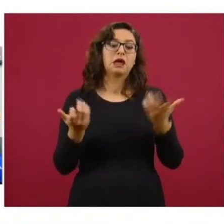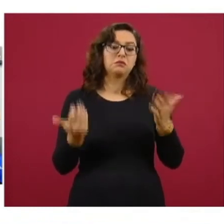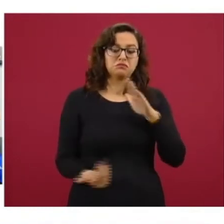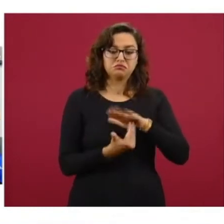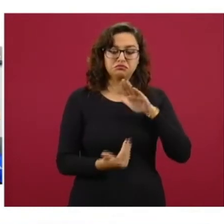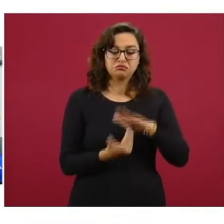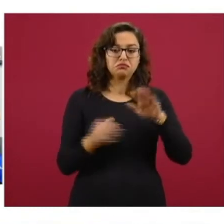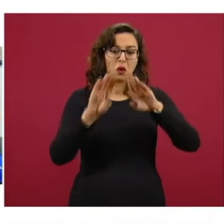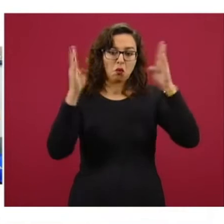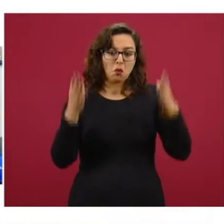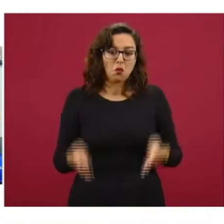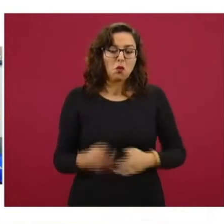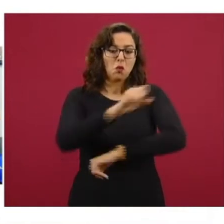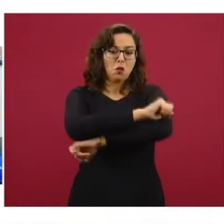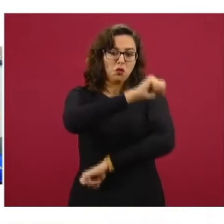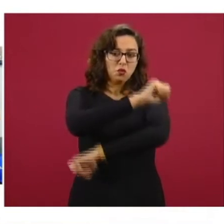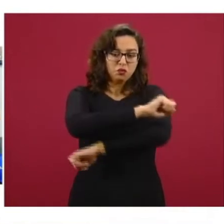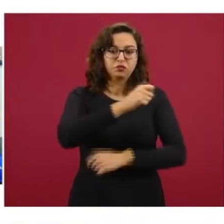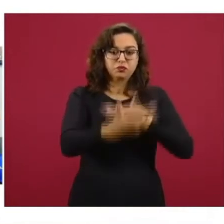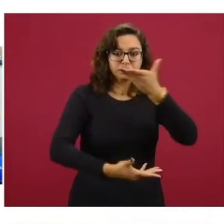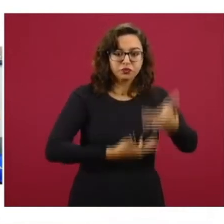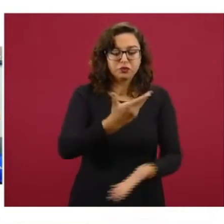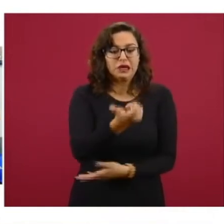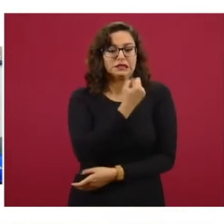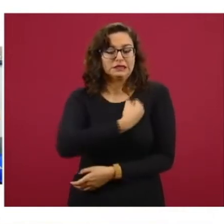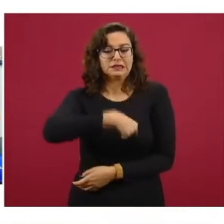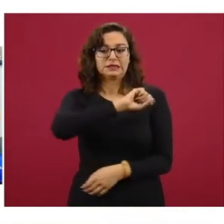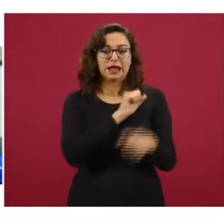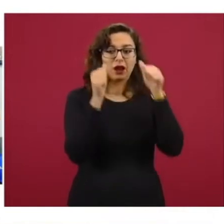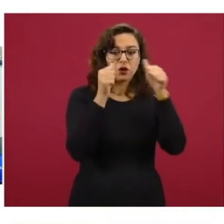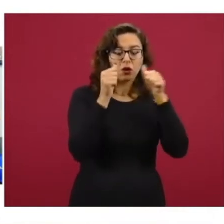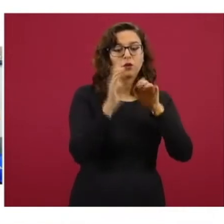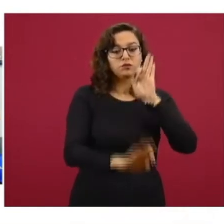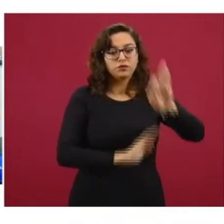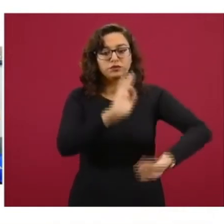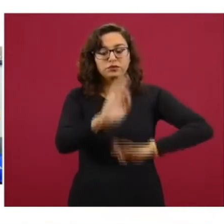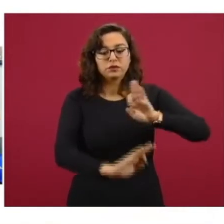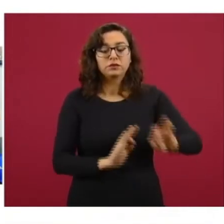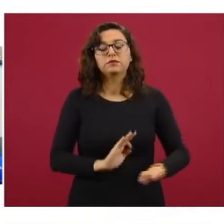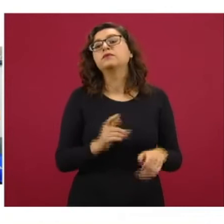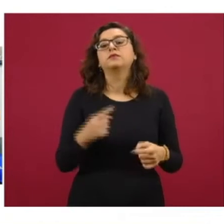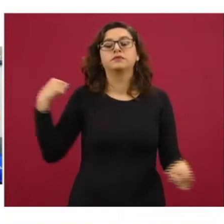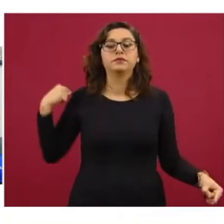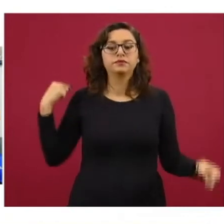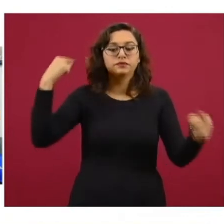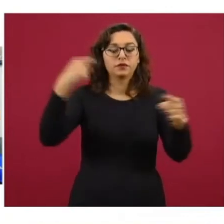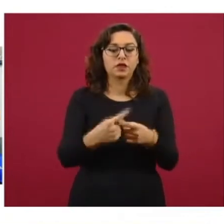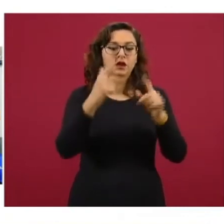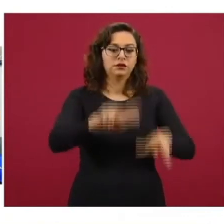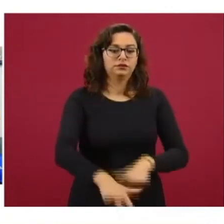con la Secretaría de Salud ya desde hace varios meses. Se han atendido a esta fecha de manera remota